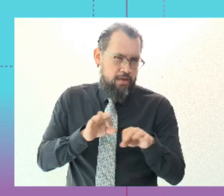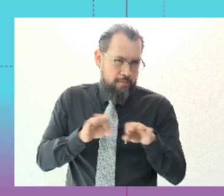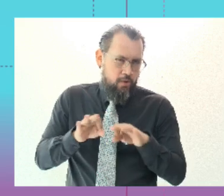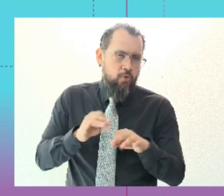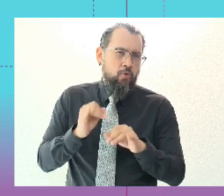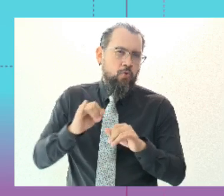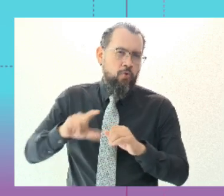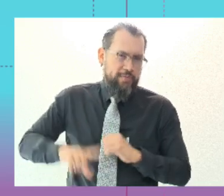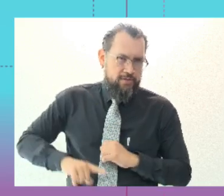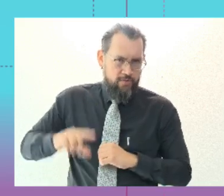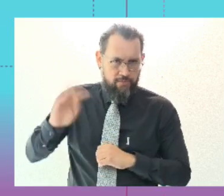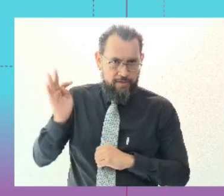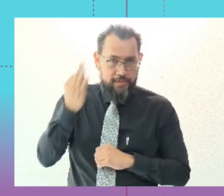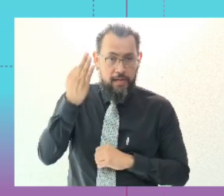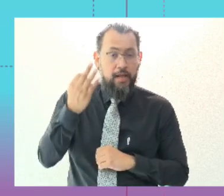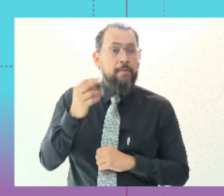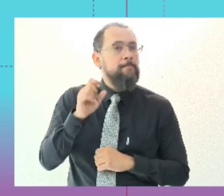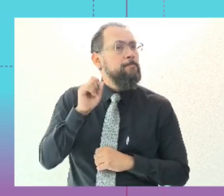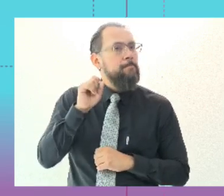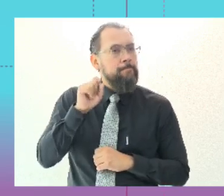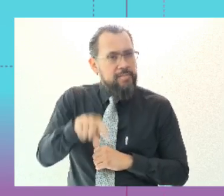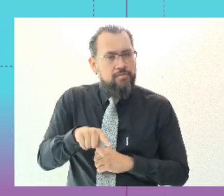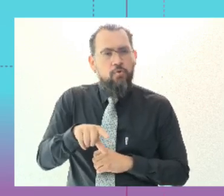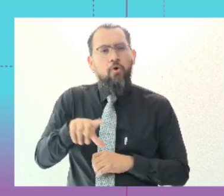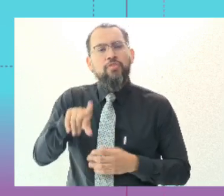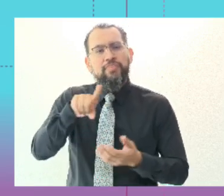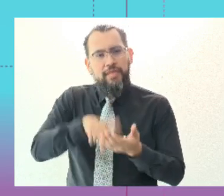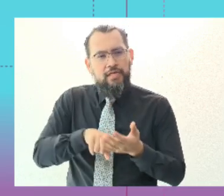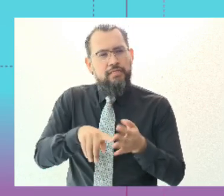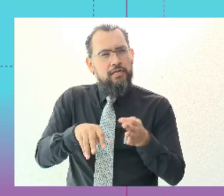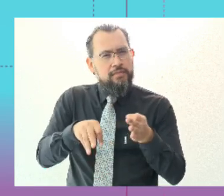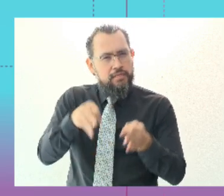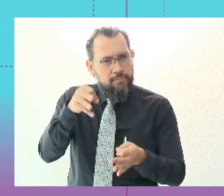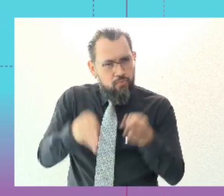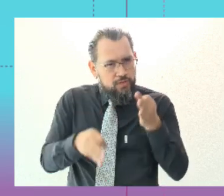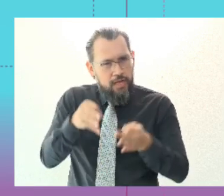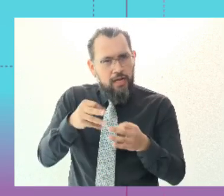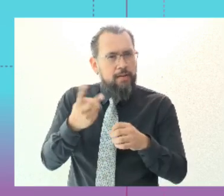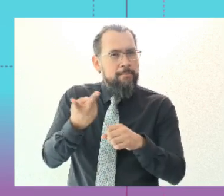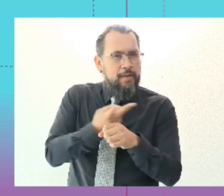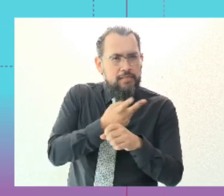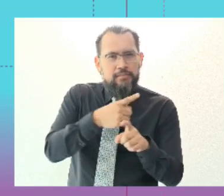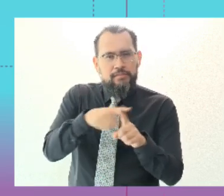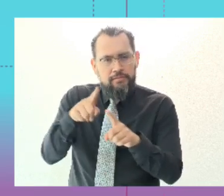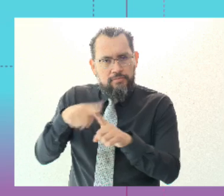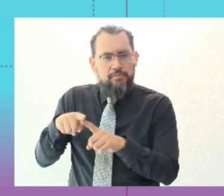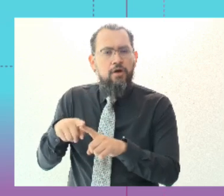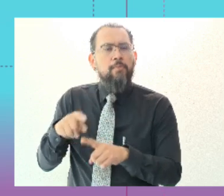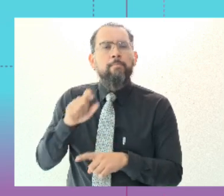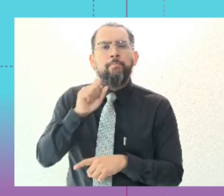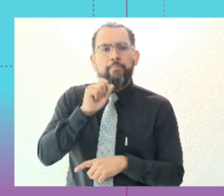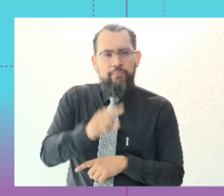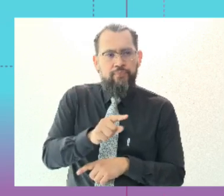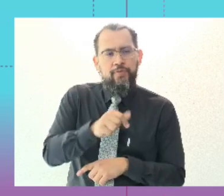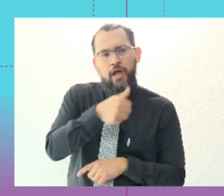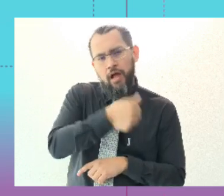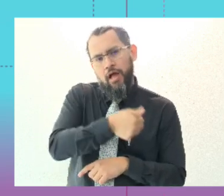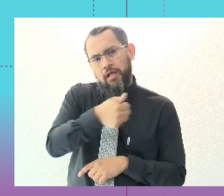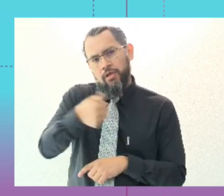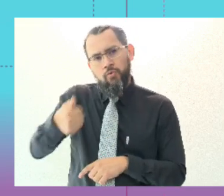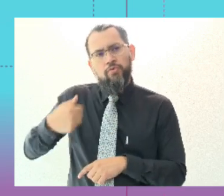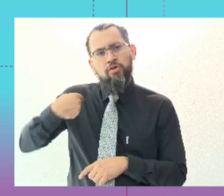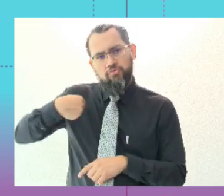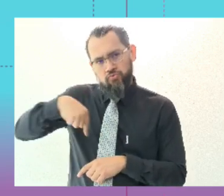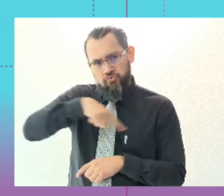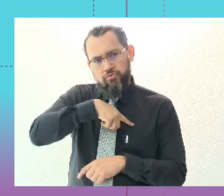sino también lo que ocurrió en el Poder Legislativo en esta legislatura. Y en las funciones que tenemos cada una y cada uno